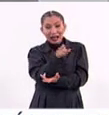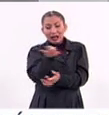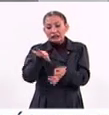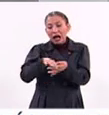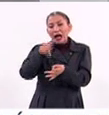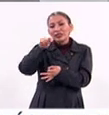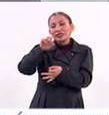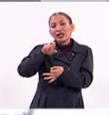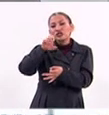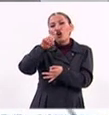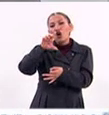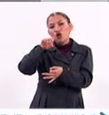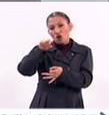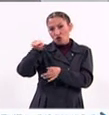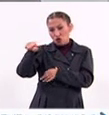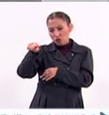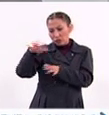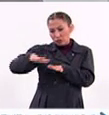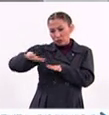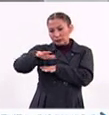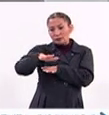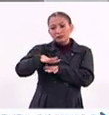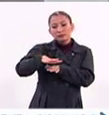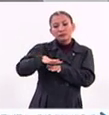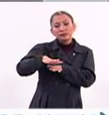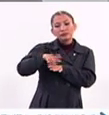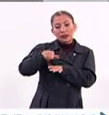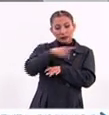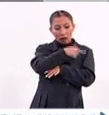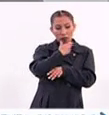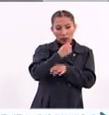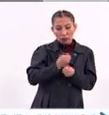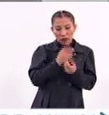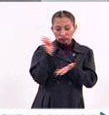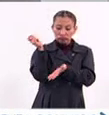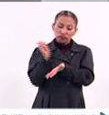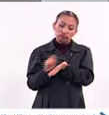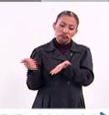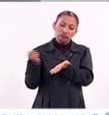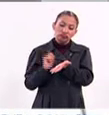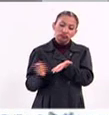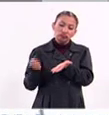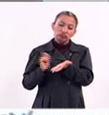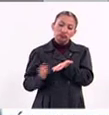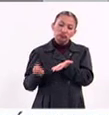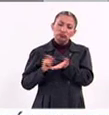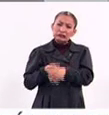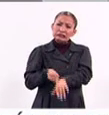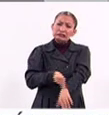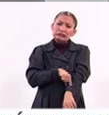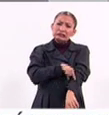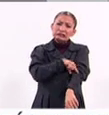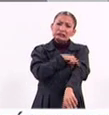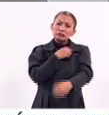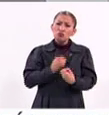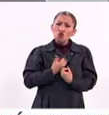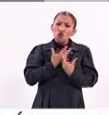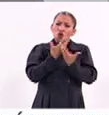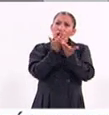cerca de Texcoco, en donde este poeta escribe un largo